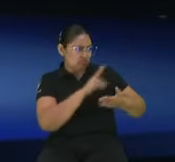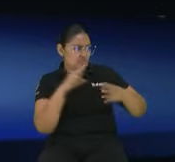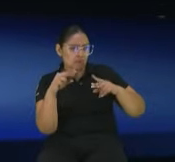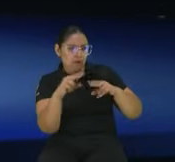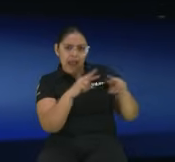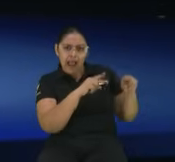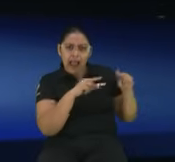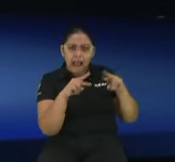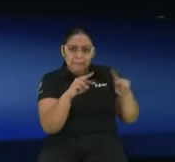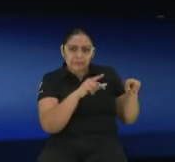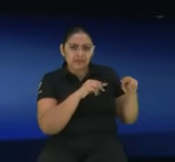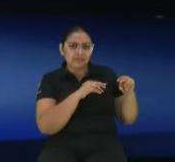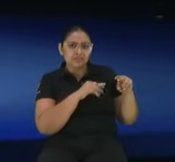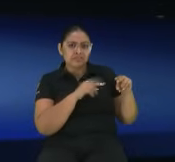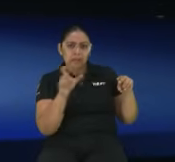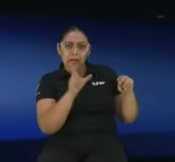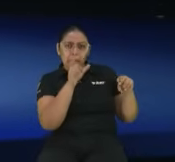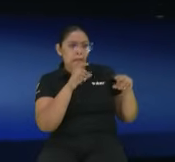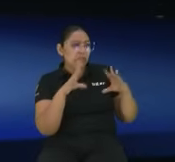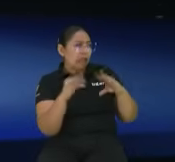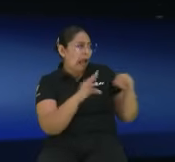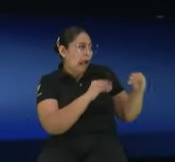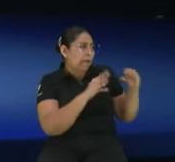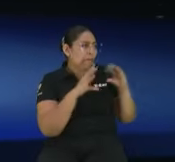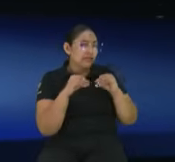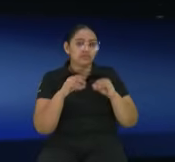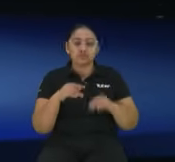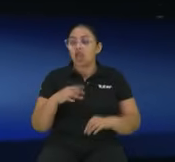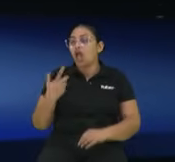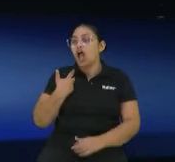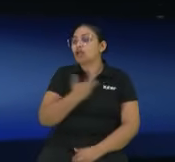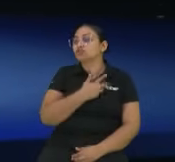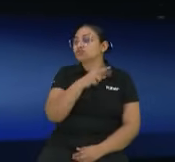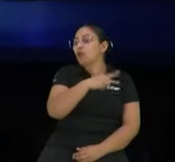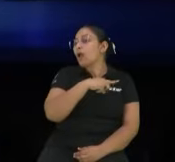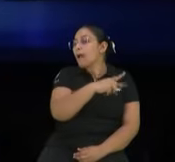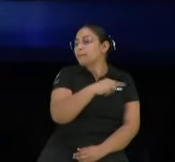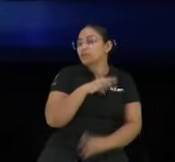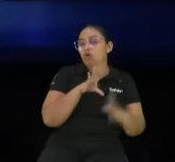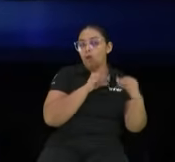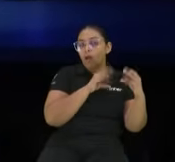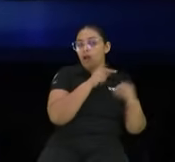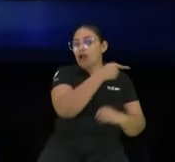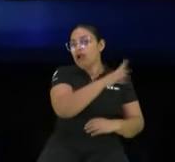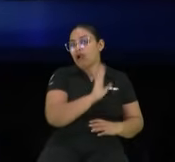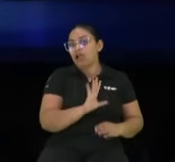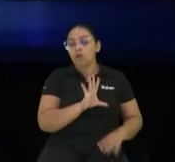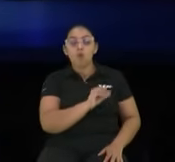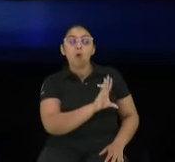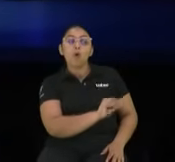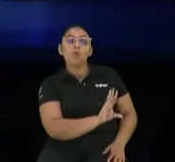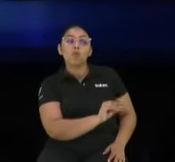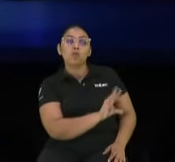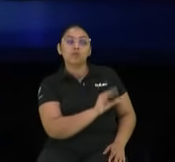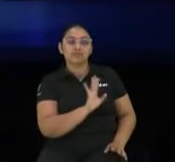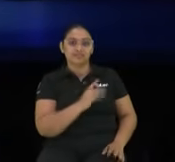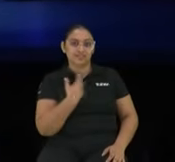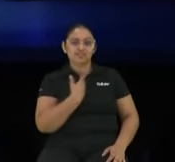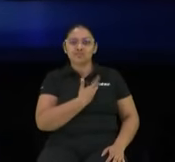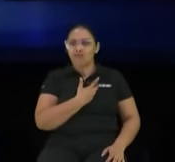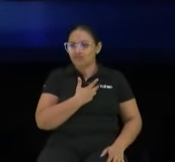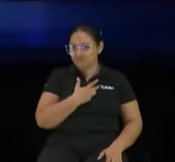perro Mira Digo hijo pero es un No papá es porque somos cheros Imagínese usted salude a su vecino No